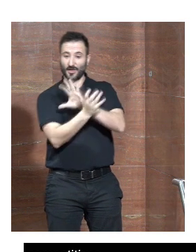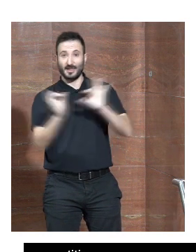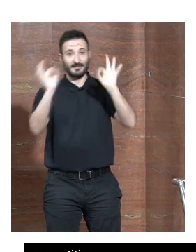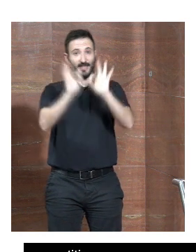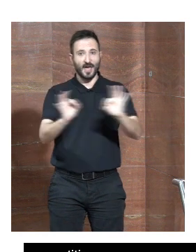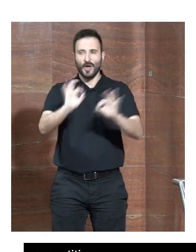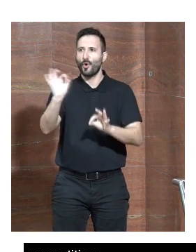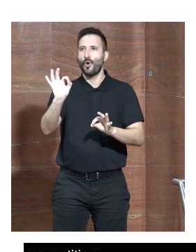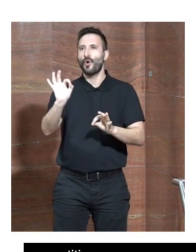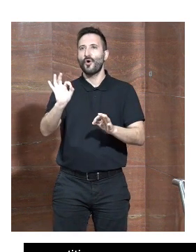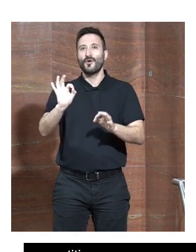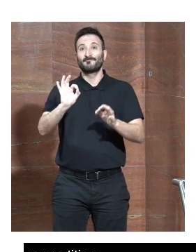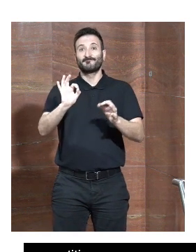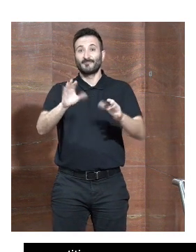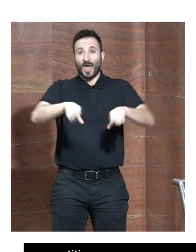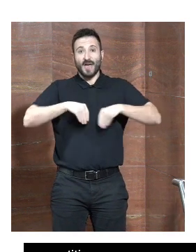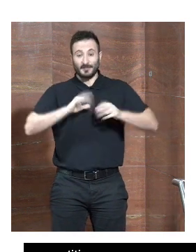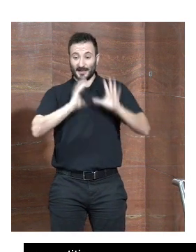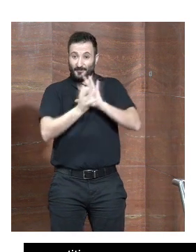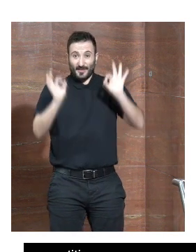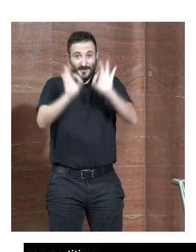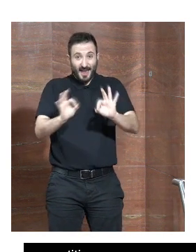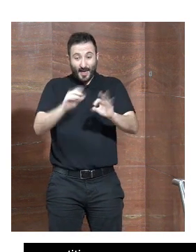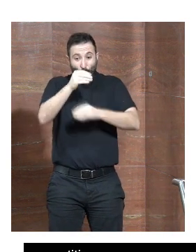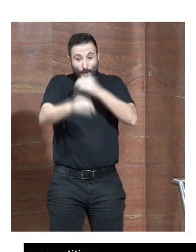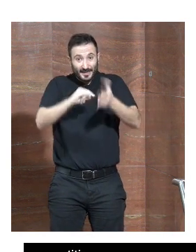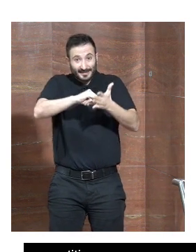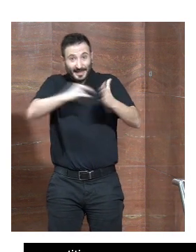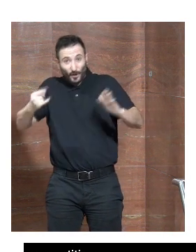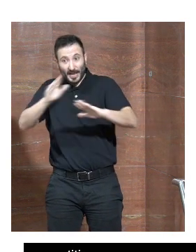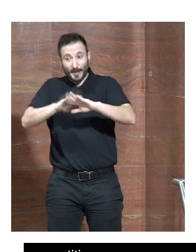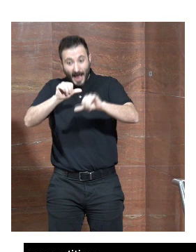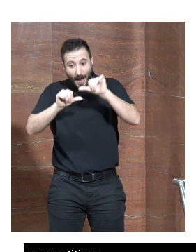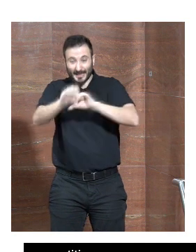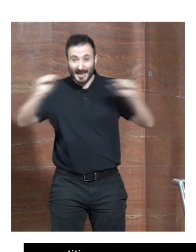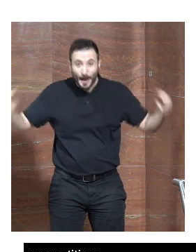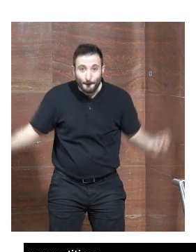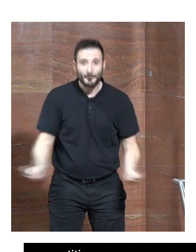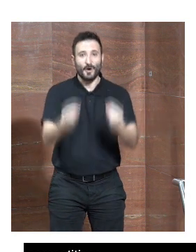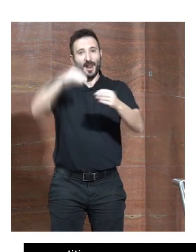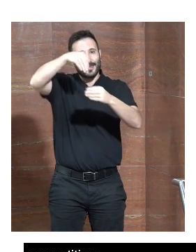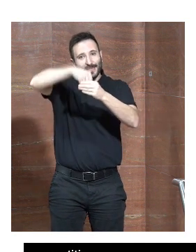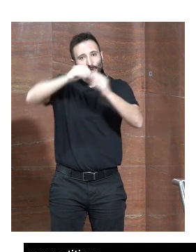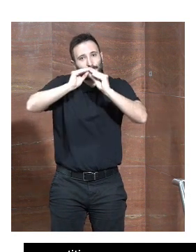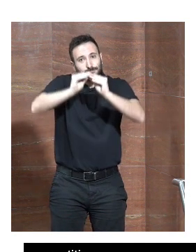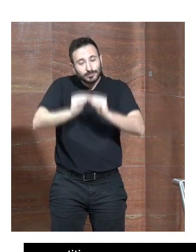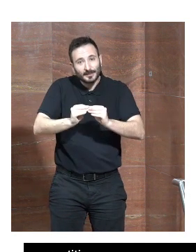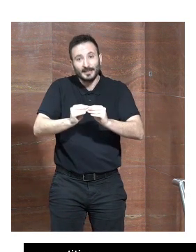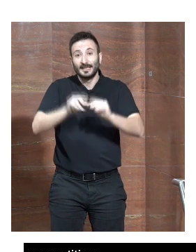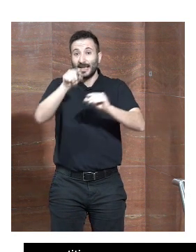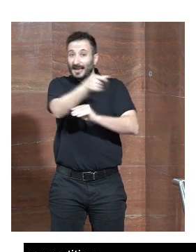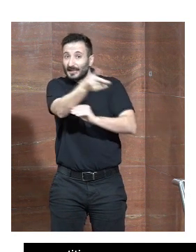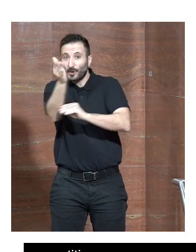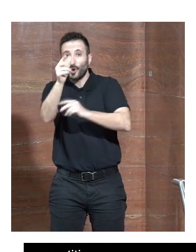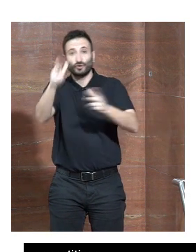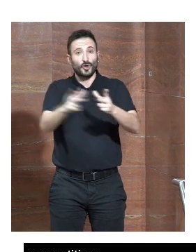cambian, no realizan la transformación digital, que es utilizar la tecnología para mejorar la eficiencia interna, son